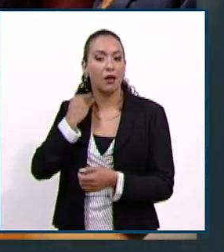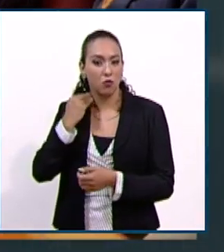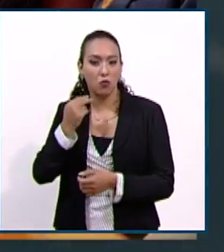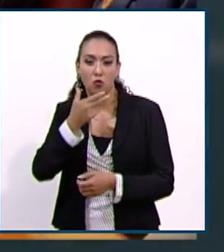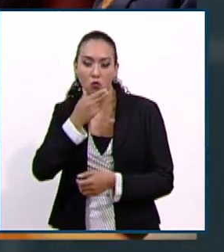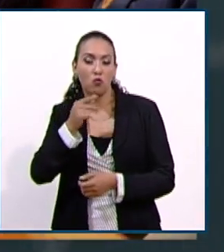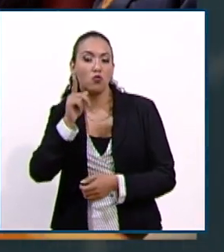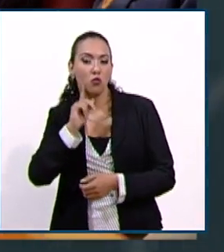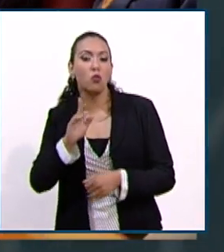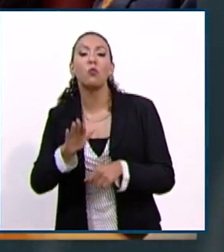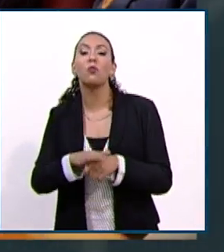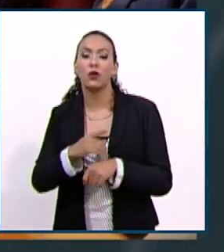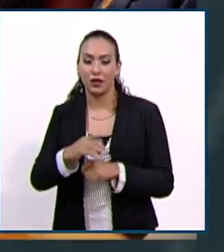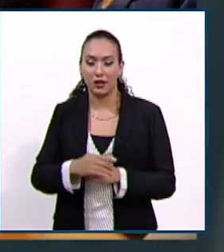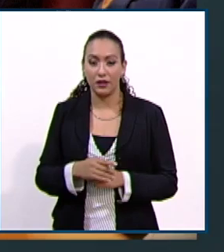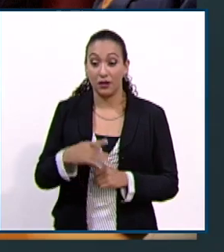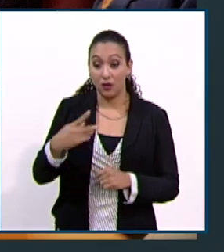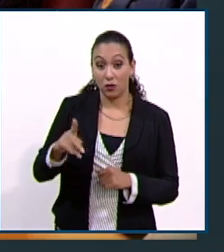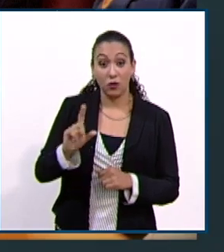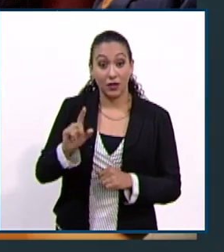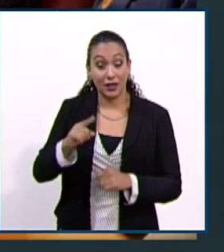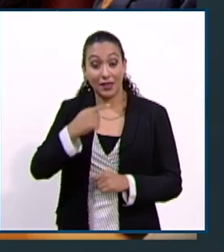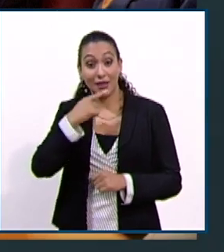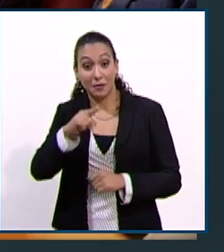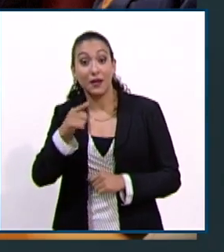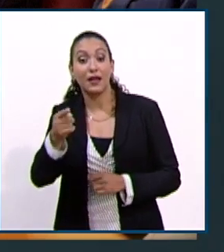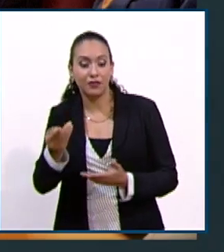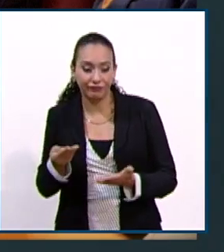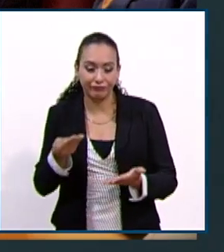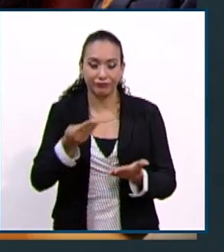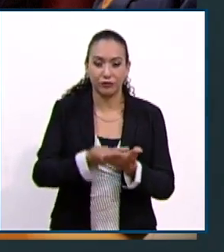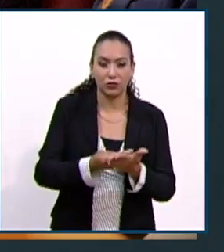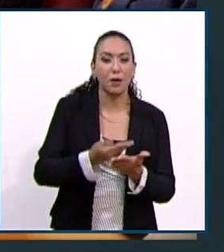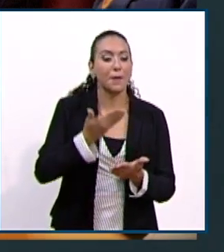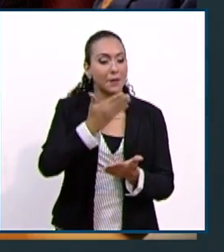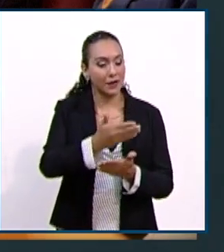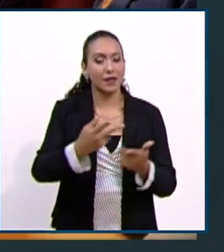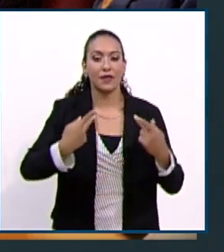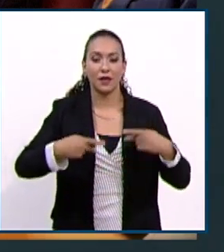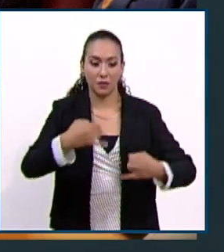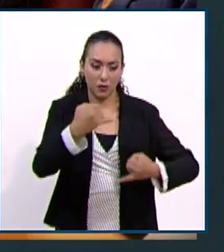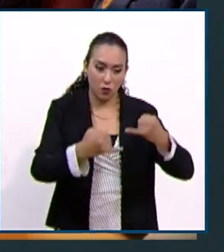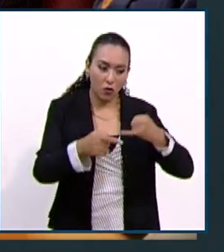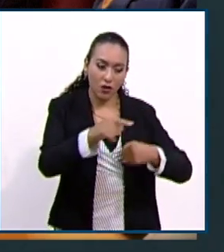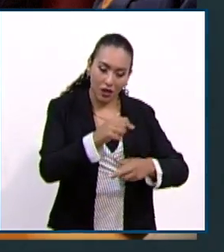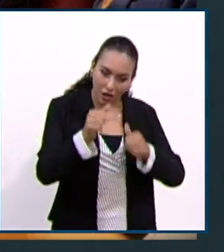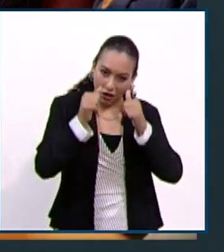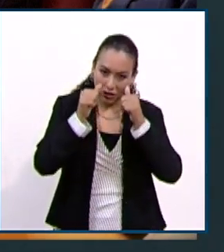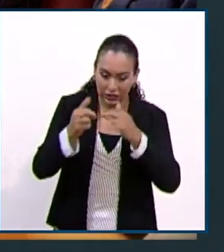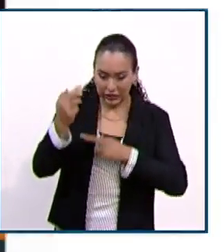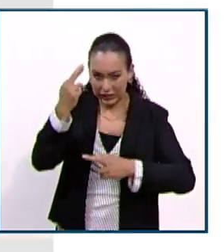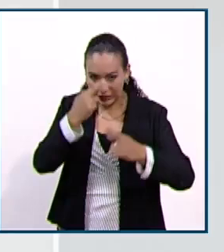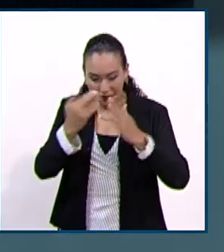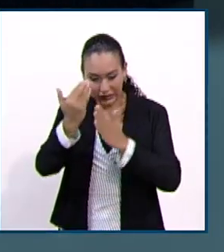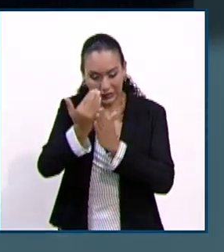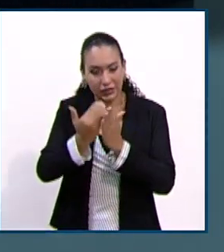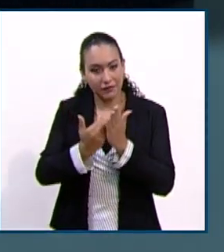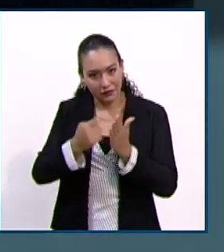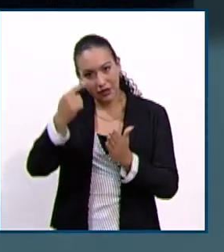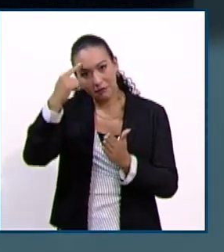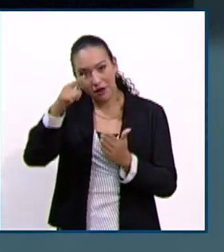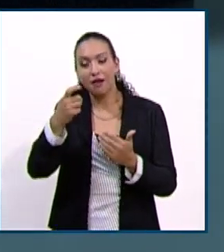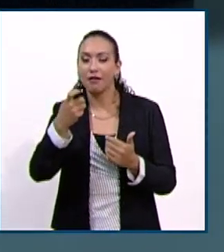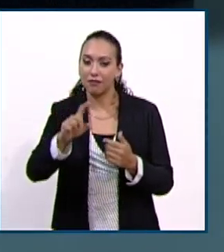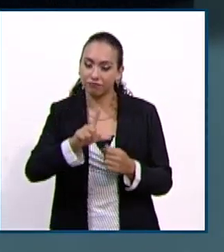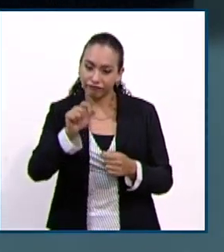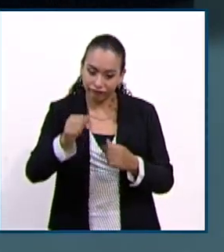quienes a través de sus demandas introducen nuevos conceptos que exigen a las personas juzgadoras valorar otro tipo de planteamientos